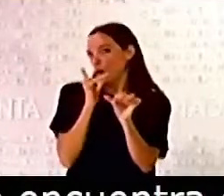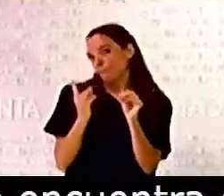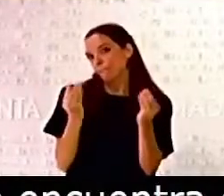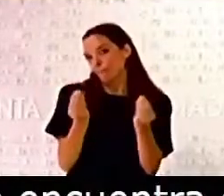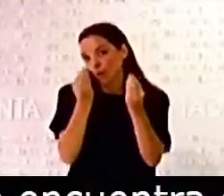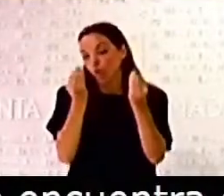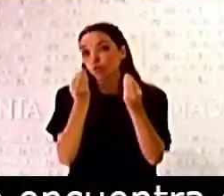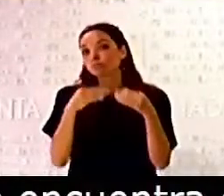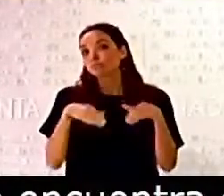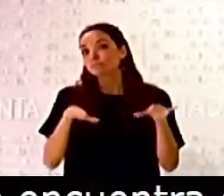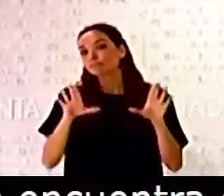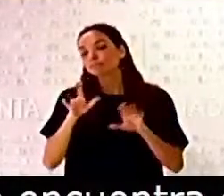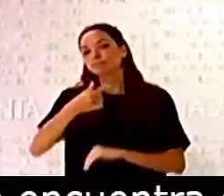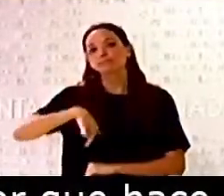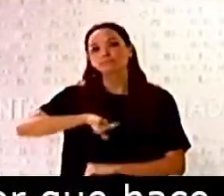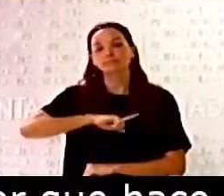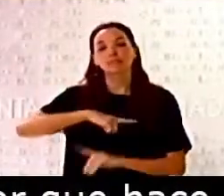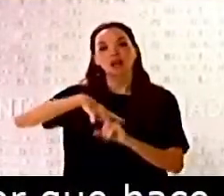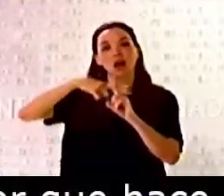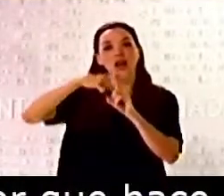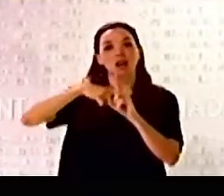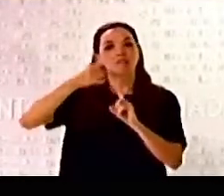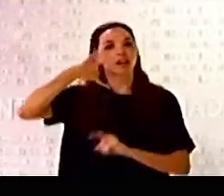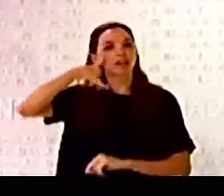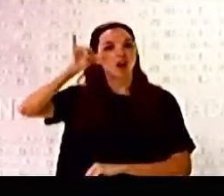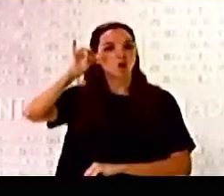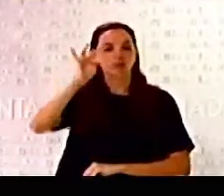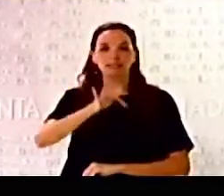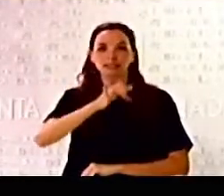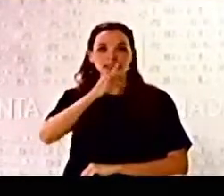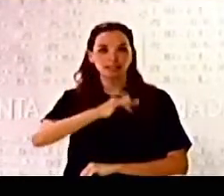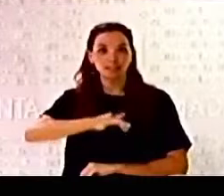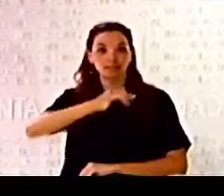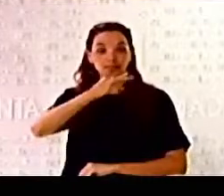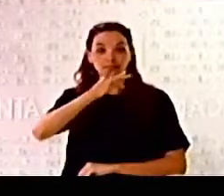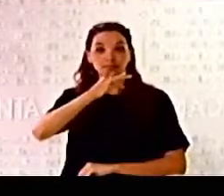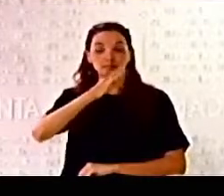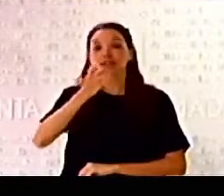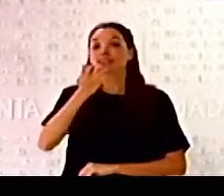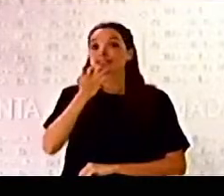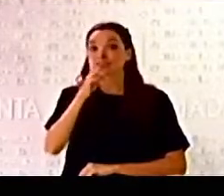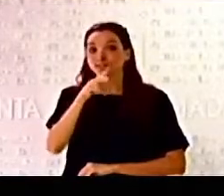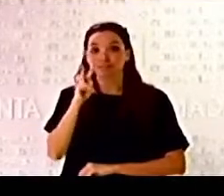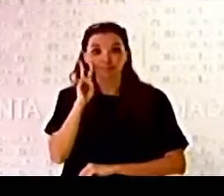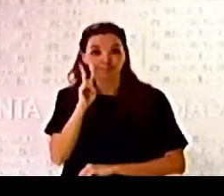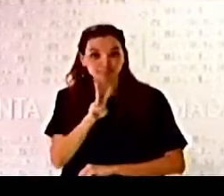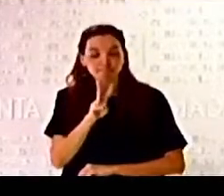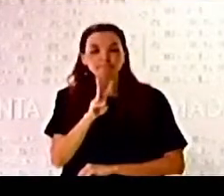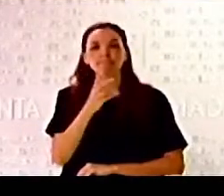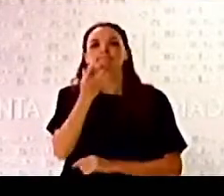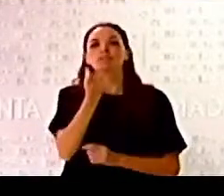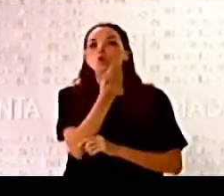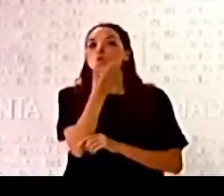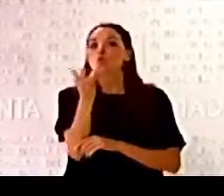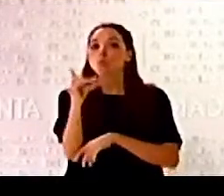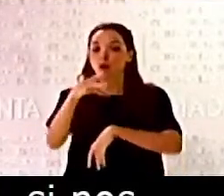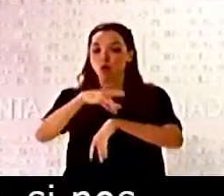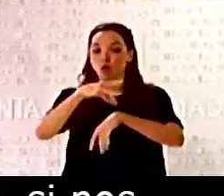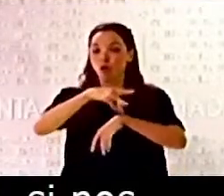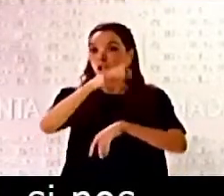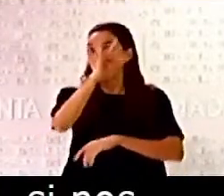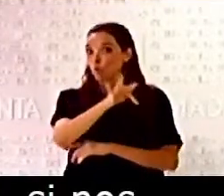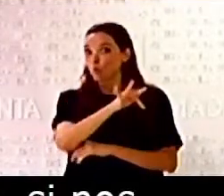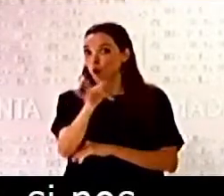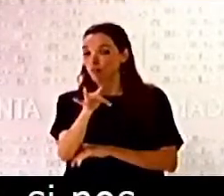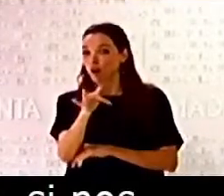No obstante, seguimos en un nivel de riesgo, si nos fijamos en las cifras de incidencia acumulada, en un nivel de